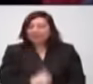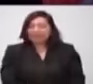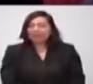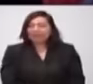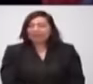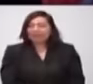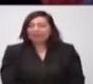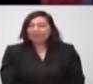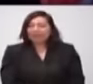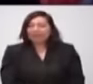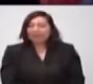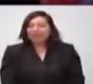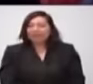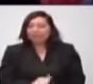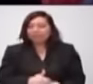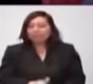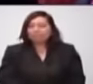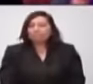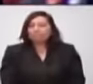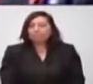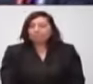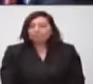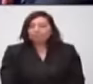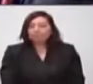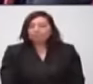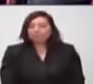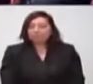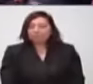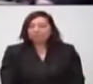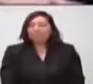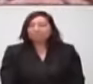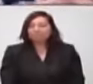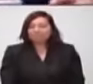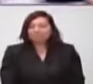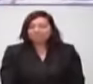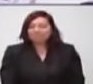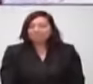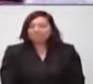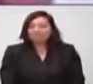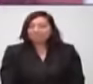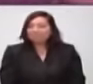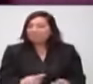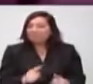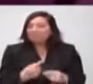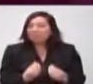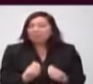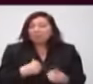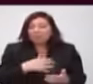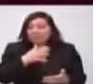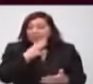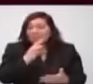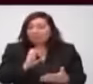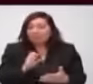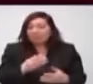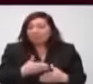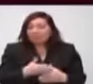han sido revocados. Gracias. Me encanta, muchas gracias, señor presidente, por permitir esta interrupción, porque no sabía que el señor Ventura había